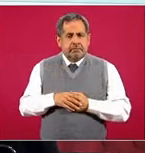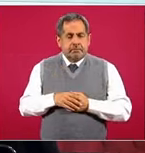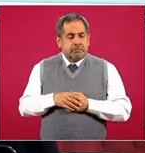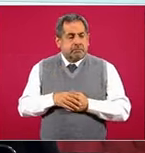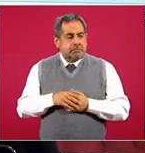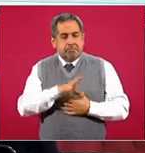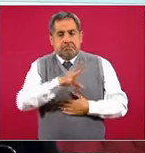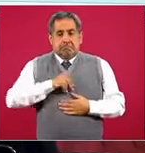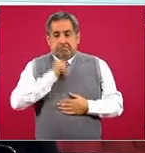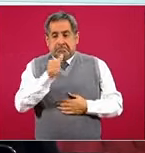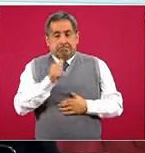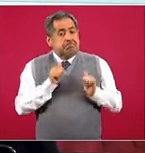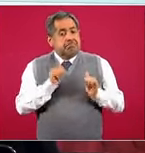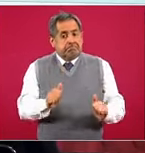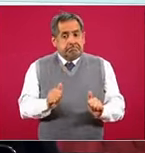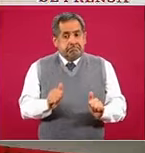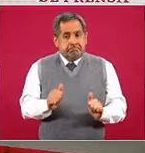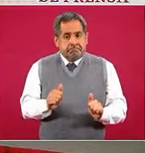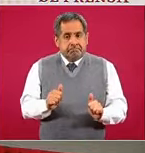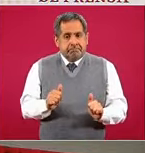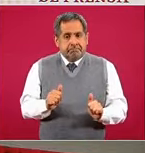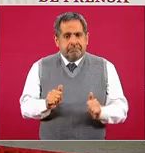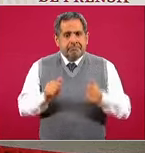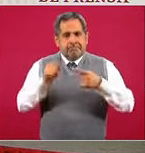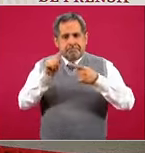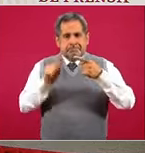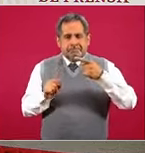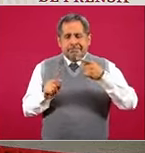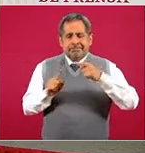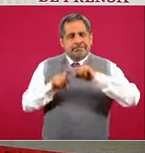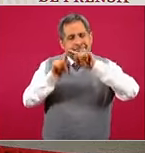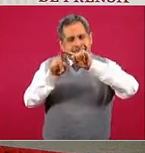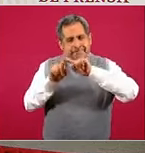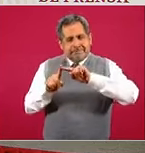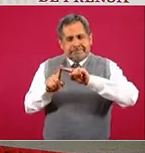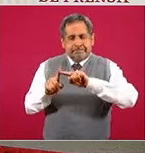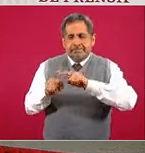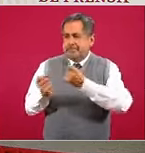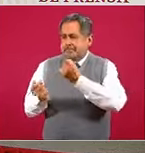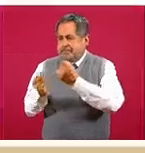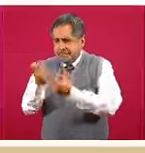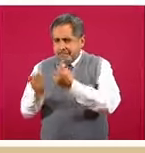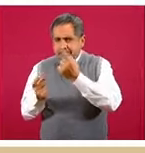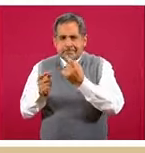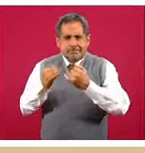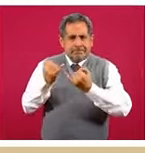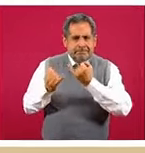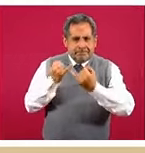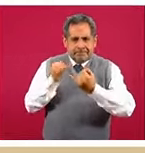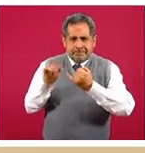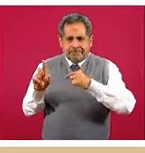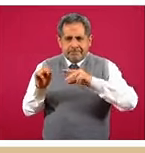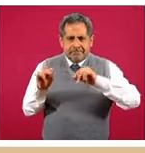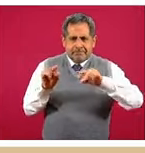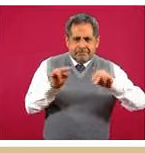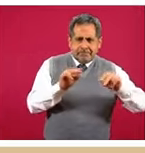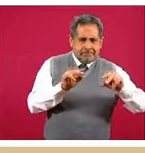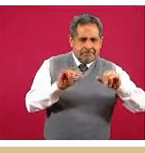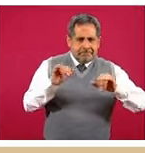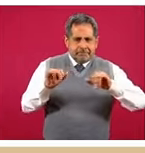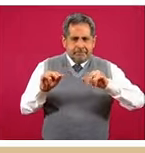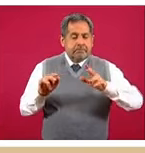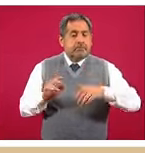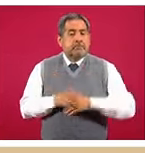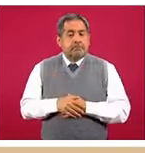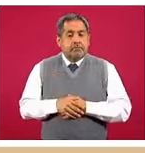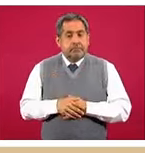no se enfermó. Y lo mismo sucede en diferentes escenarios. Cuando el RT es